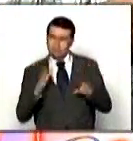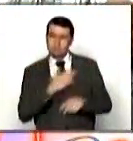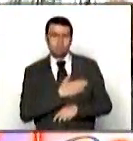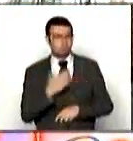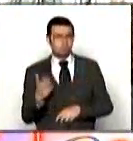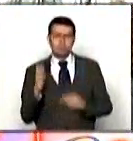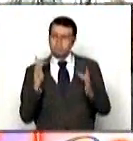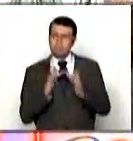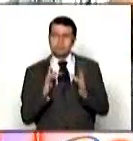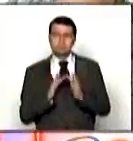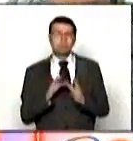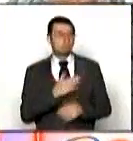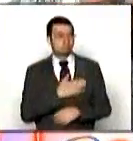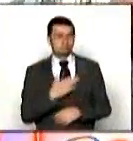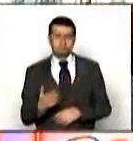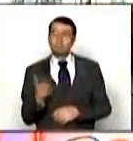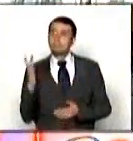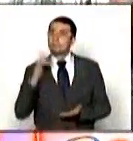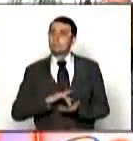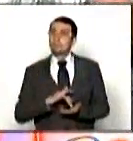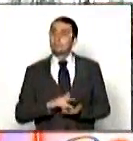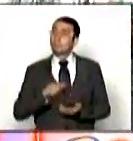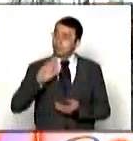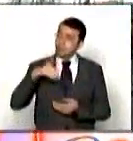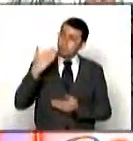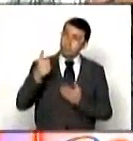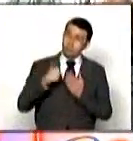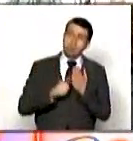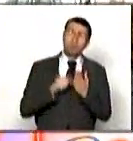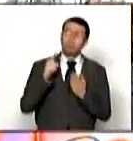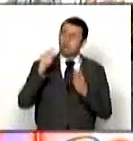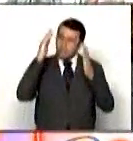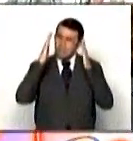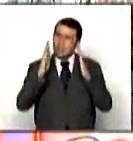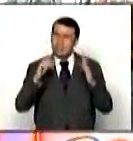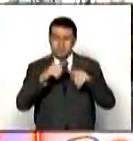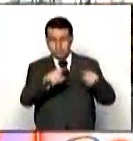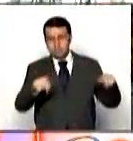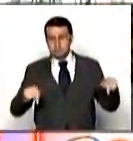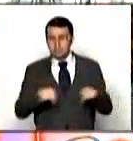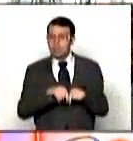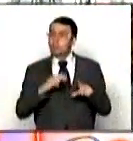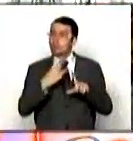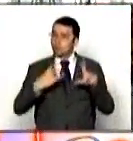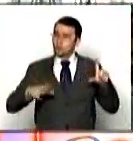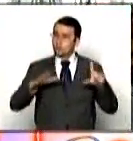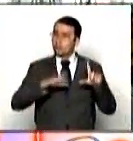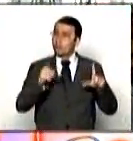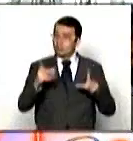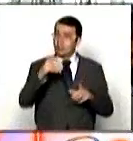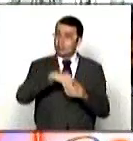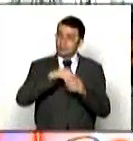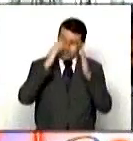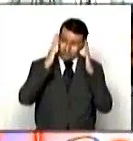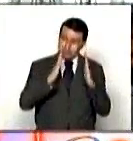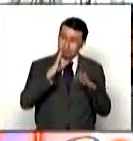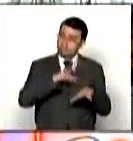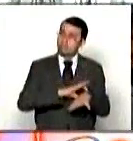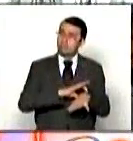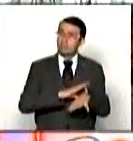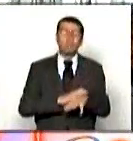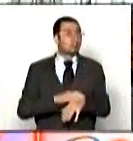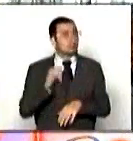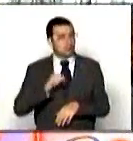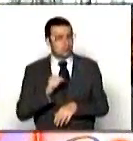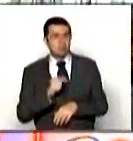sí, Iván. Nos ponemos en contacto para que hagamos otro programa. Usted atiende en el Parque Médico en Dos Quebradas, tengo entendido, ¿cierto? Sí, ahí